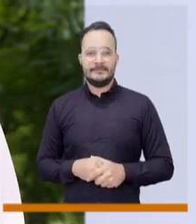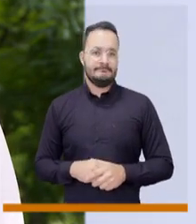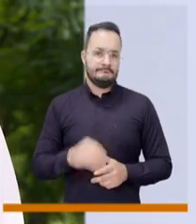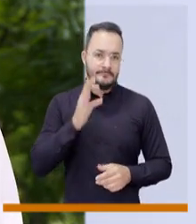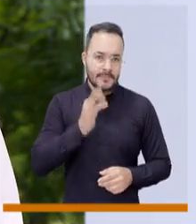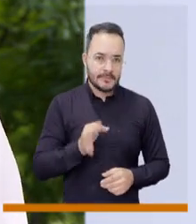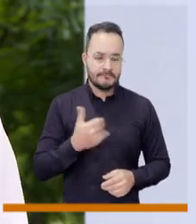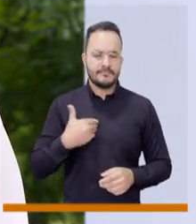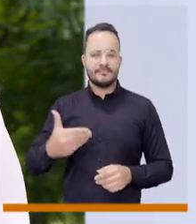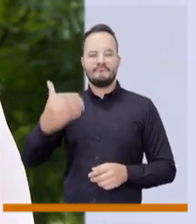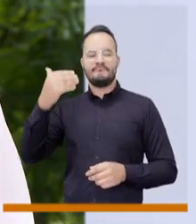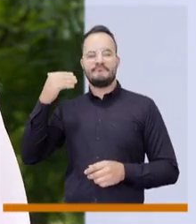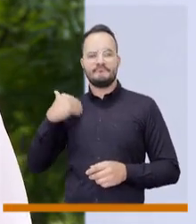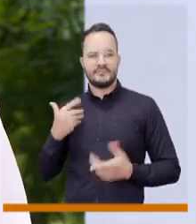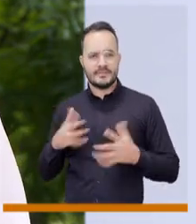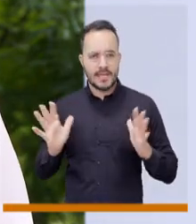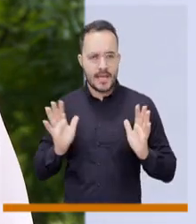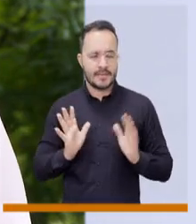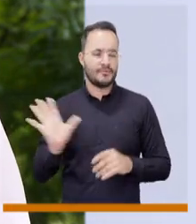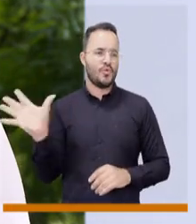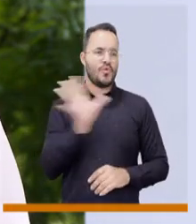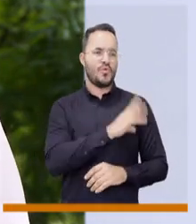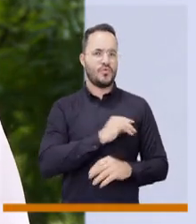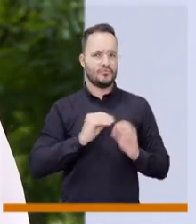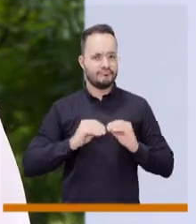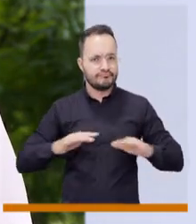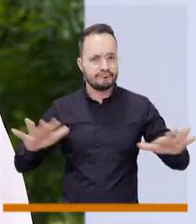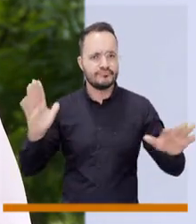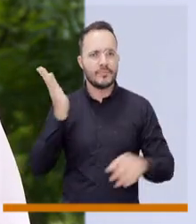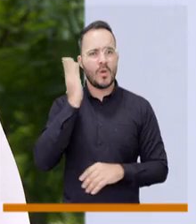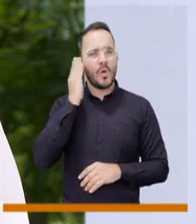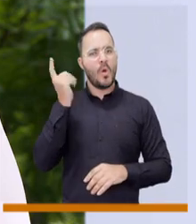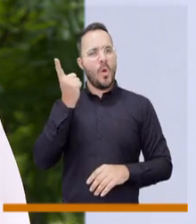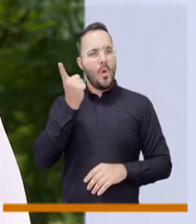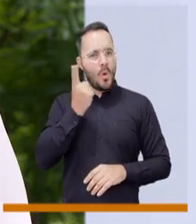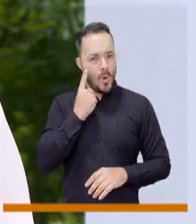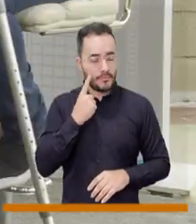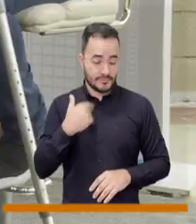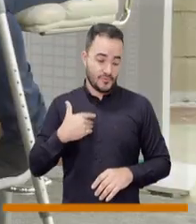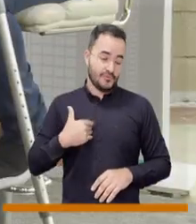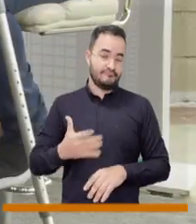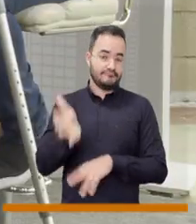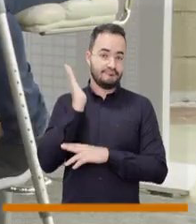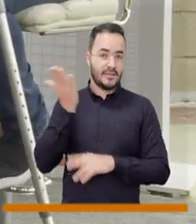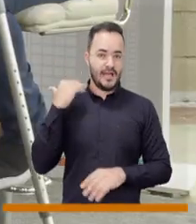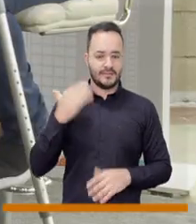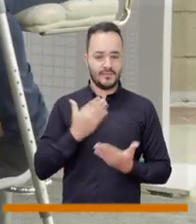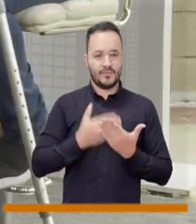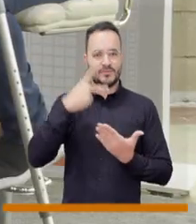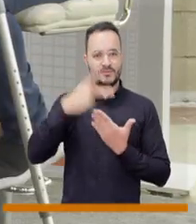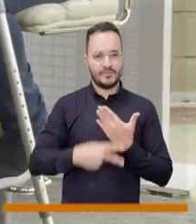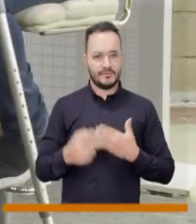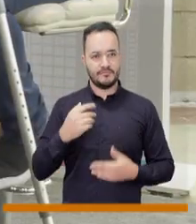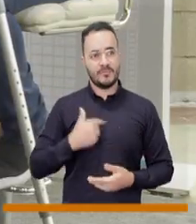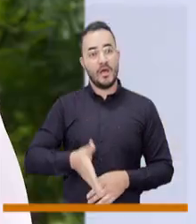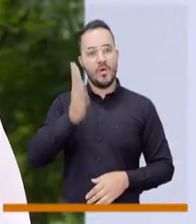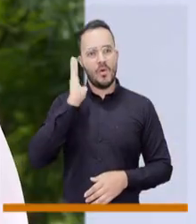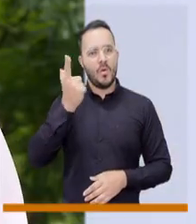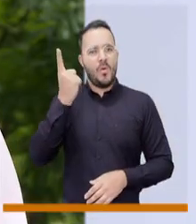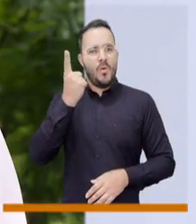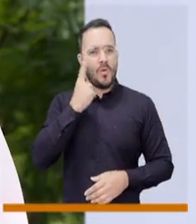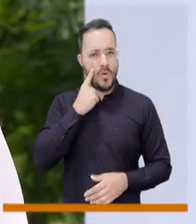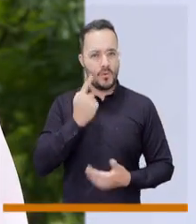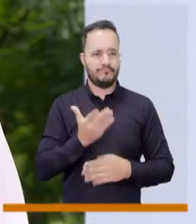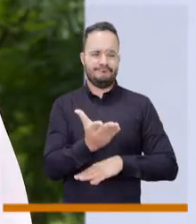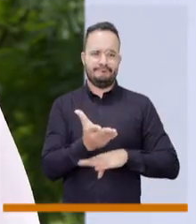que decirlo, esto es crónica de una muerte anunciada. Yo tuve la posibilidad de ser ponente, no solo en una oportunidad, sino en